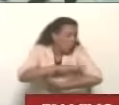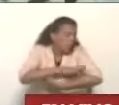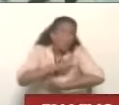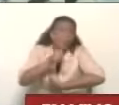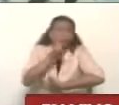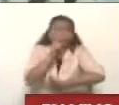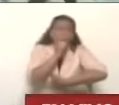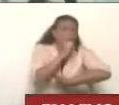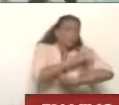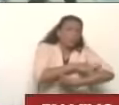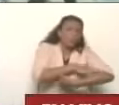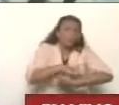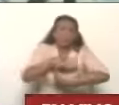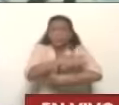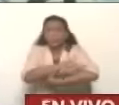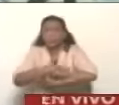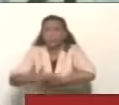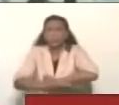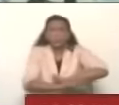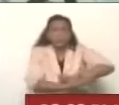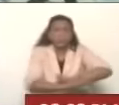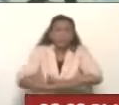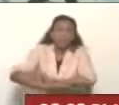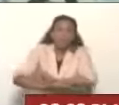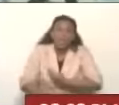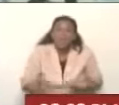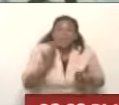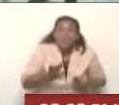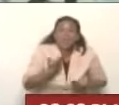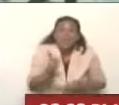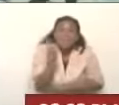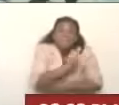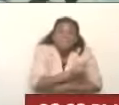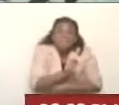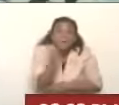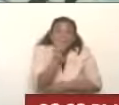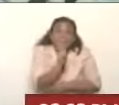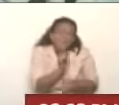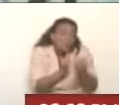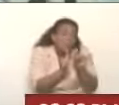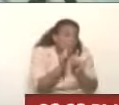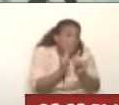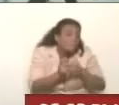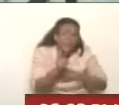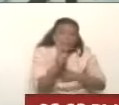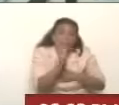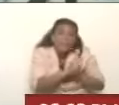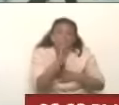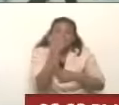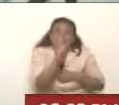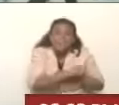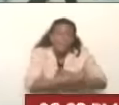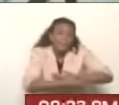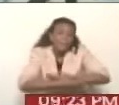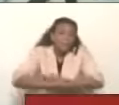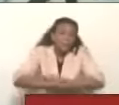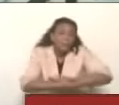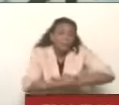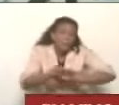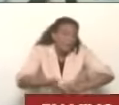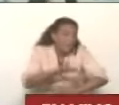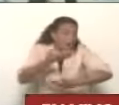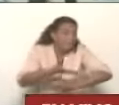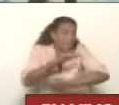sale. Sus cuidados primarios, el primer mes, el segundo mes, el tercer mes, los